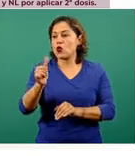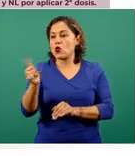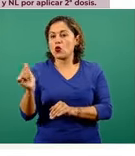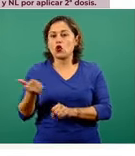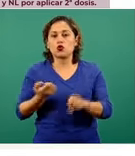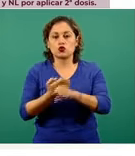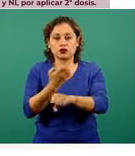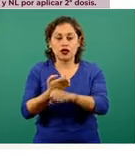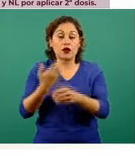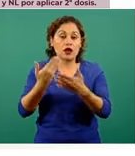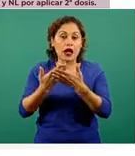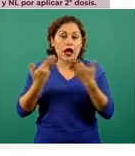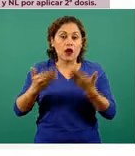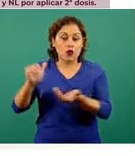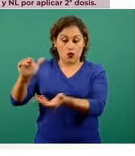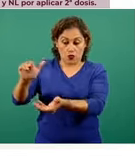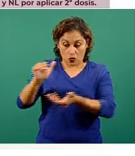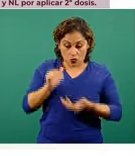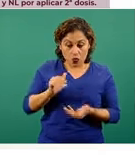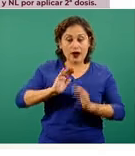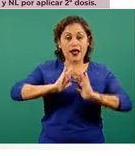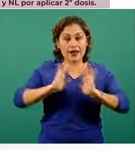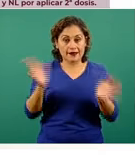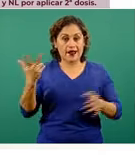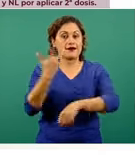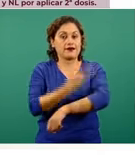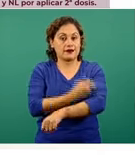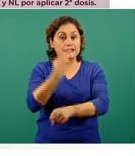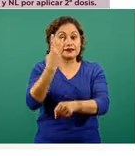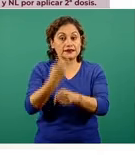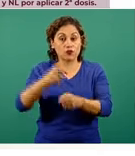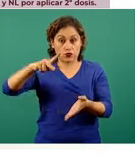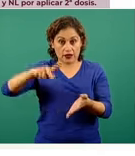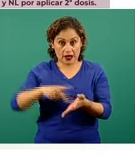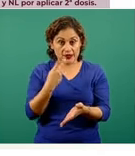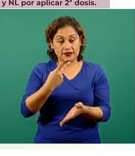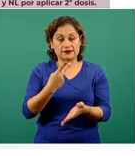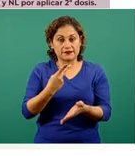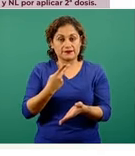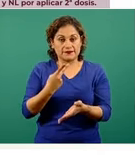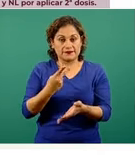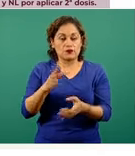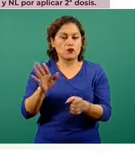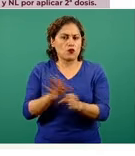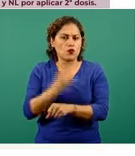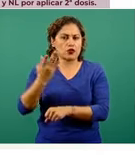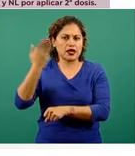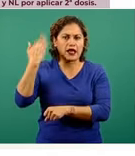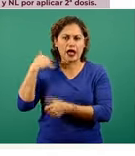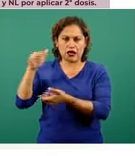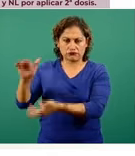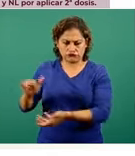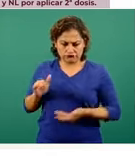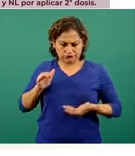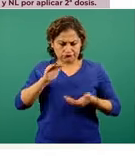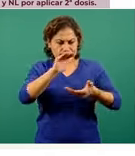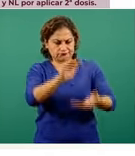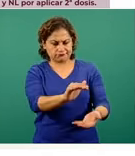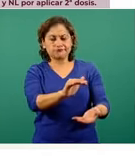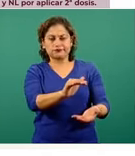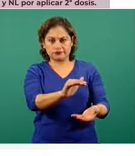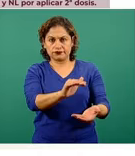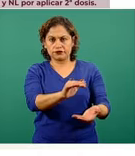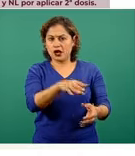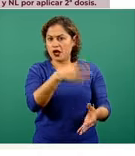de la dotación que les fue asignada el 20 de enero, prácticamente la gran mayoría de esa dotación está destinada a segundas